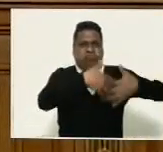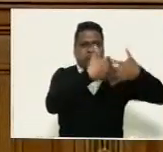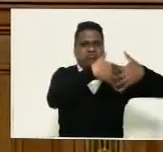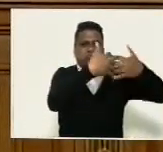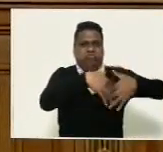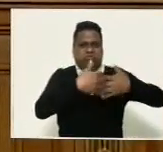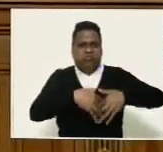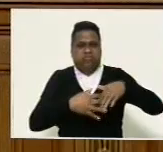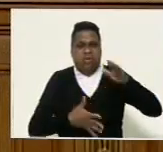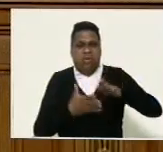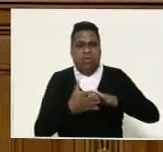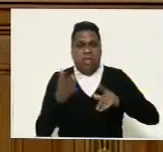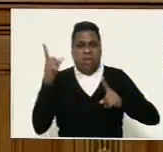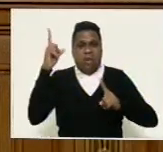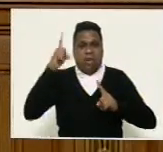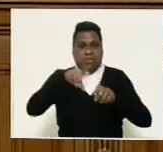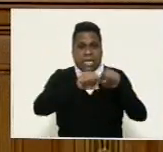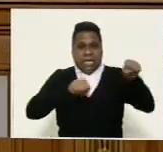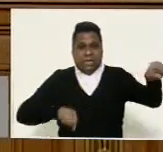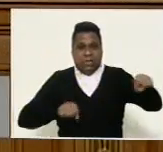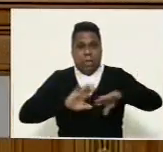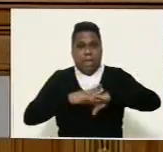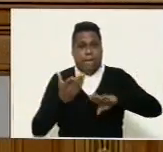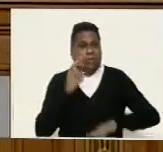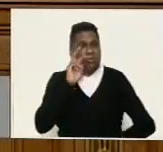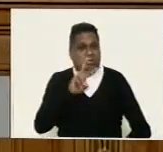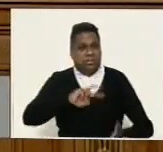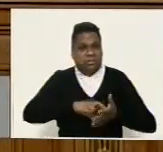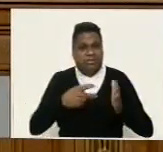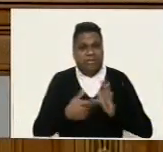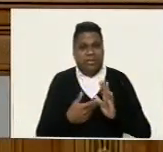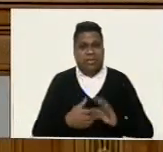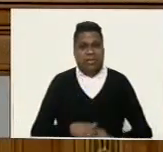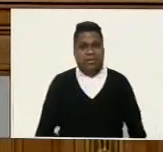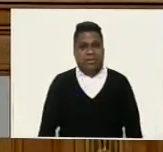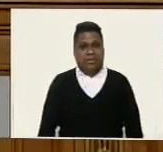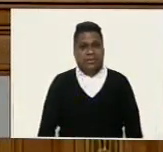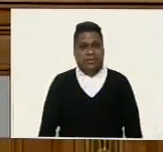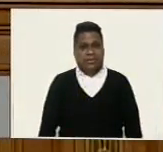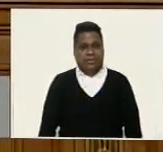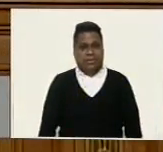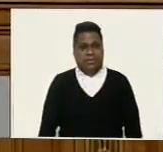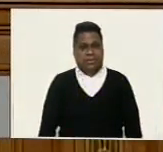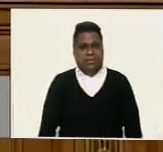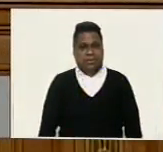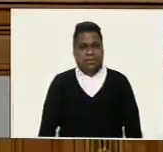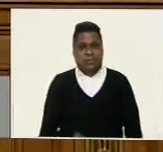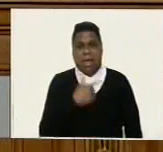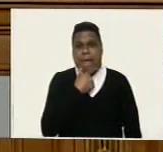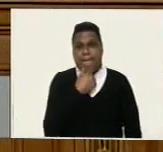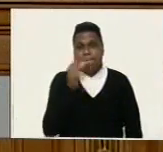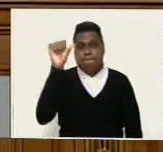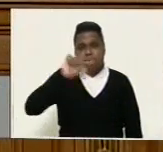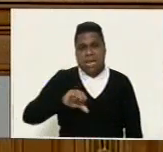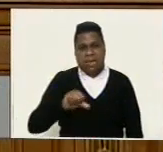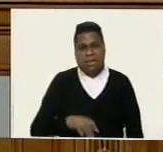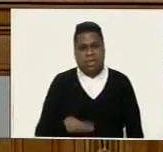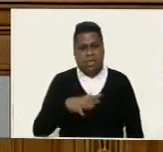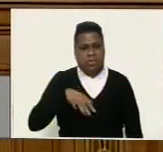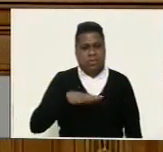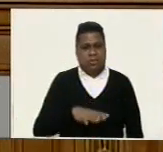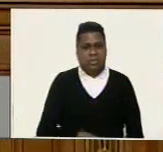San Cristóbal, porque sirvió de imprenta allí, junto con una muy mal alada que venía de Maracaibo.